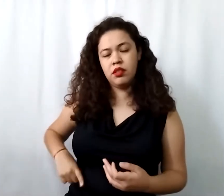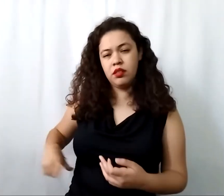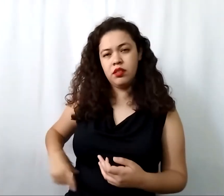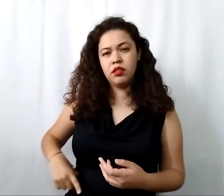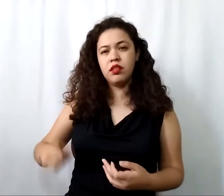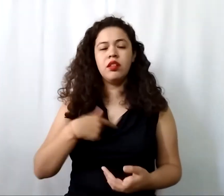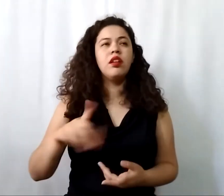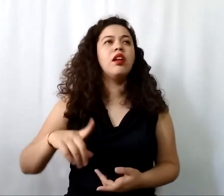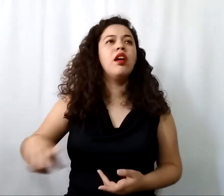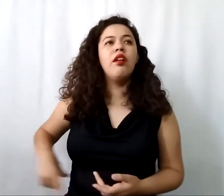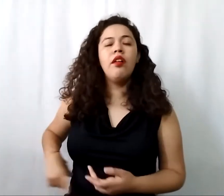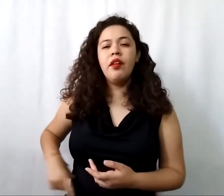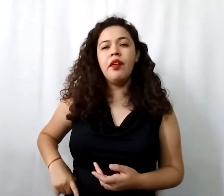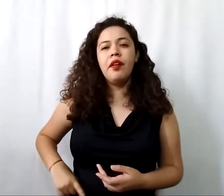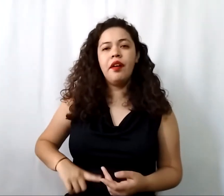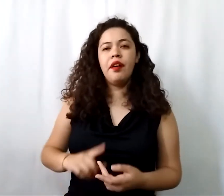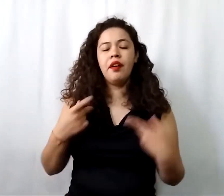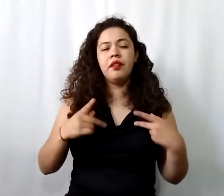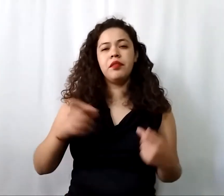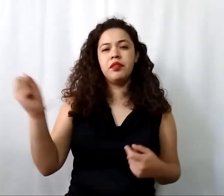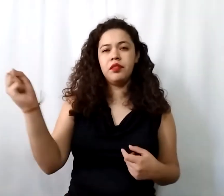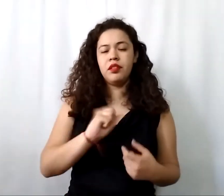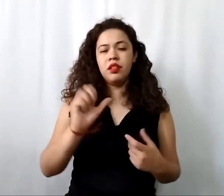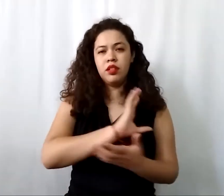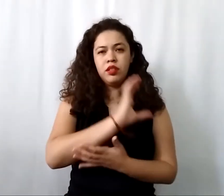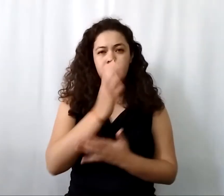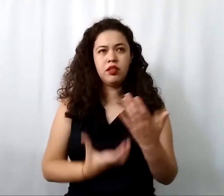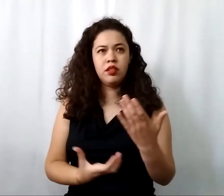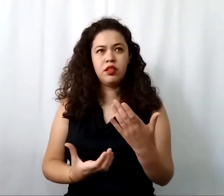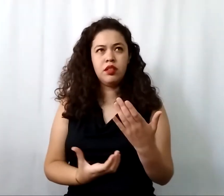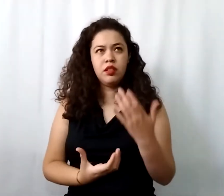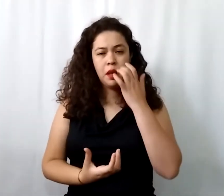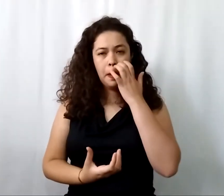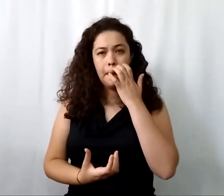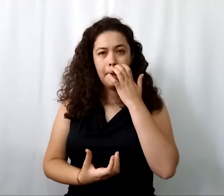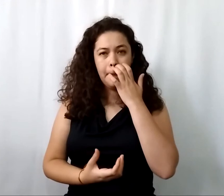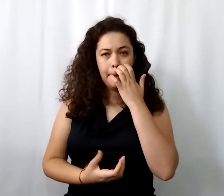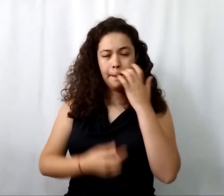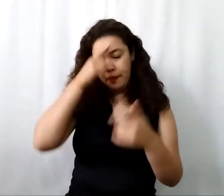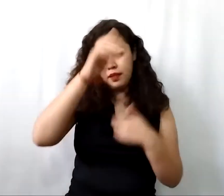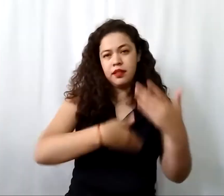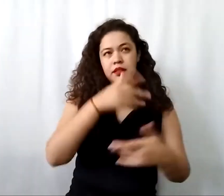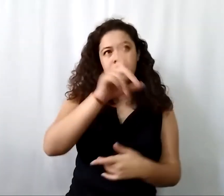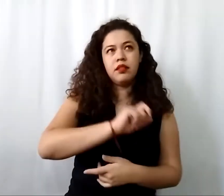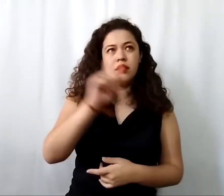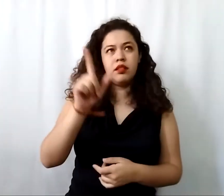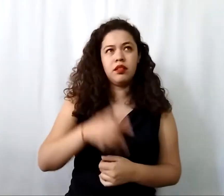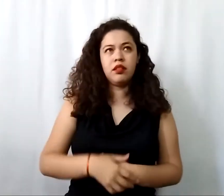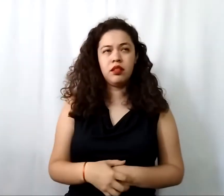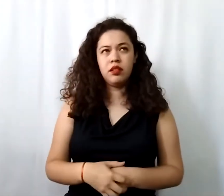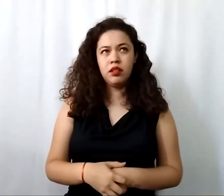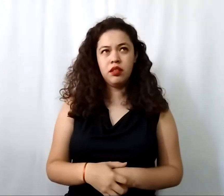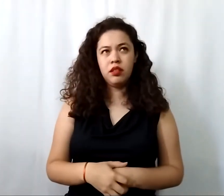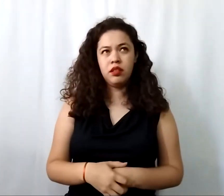puedo tener a alguien que está contratado, digamos, por servicios profesionales, ocupando